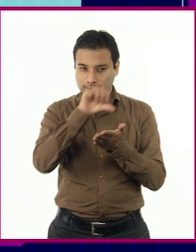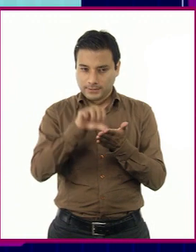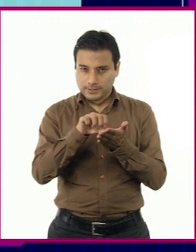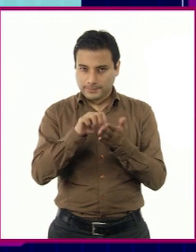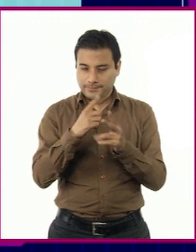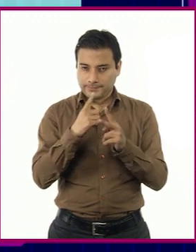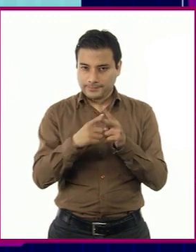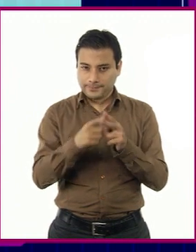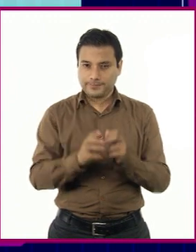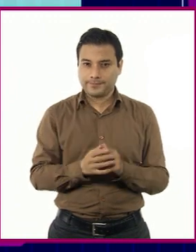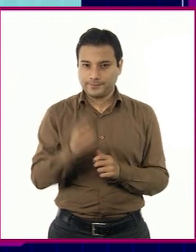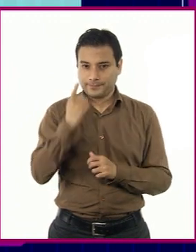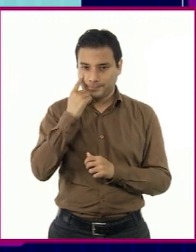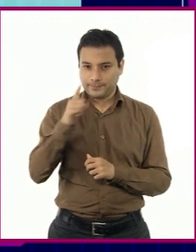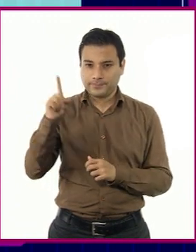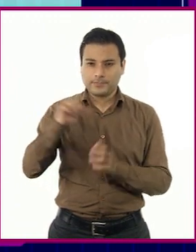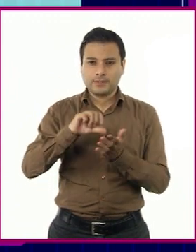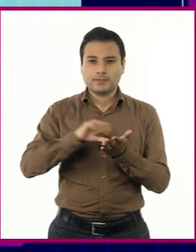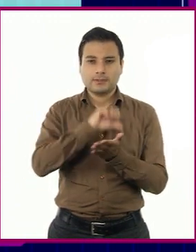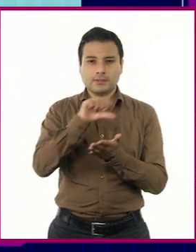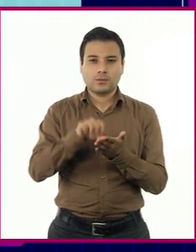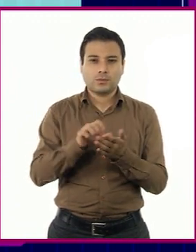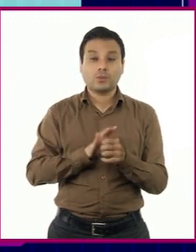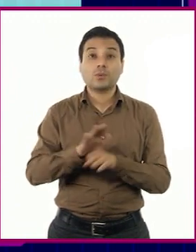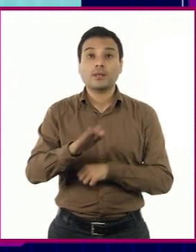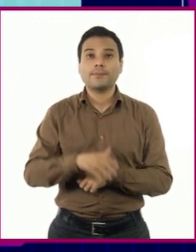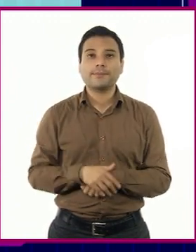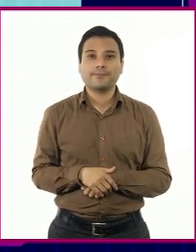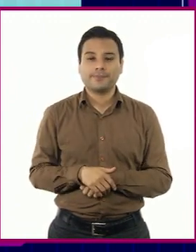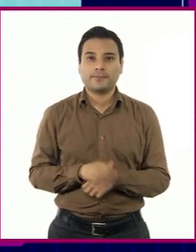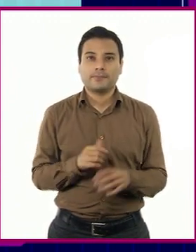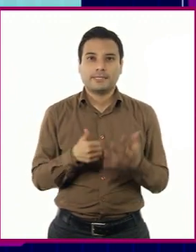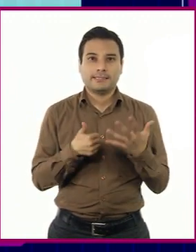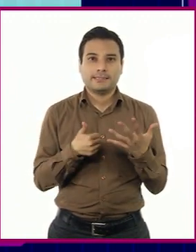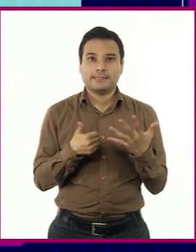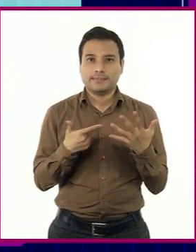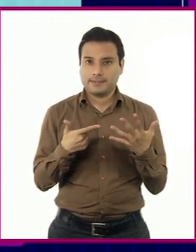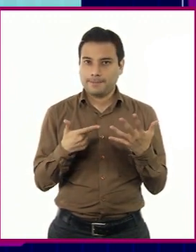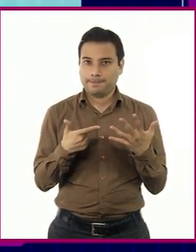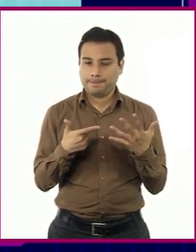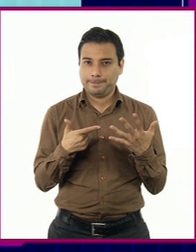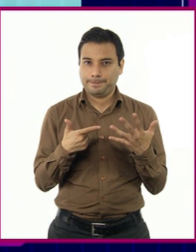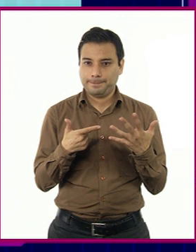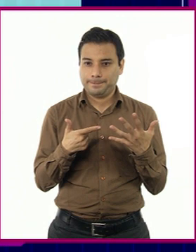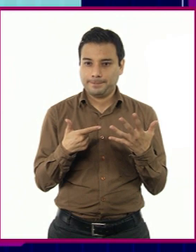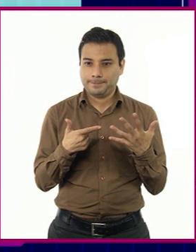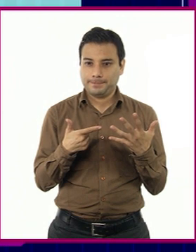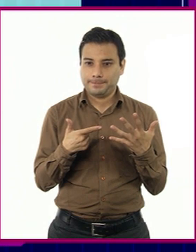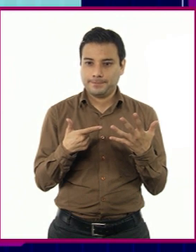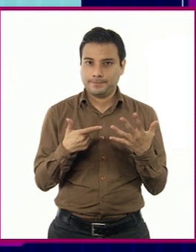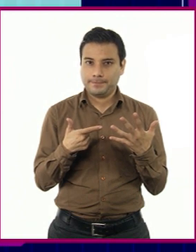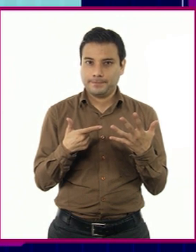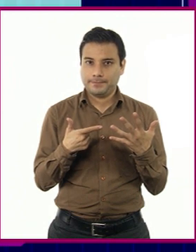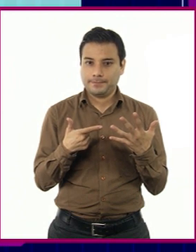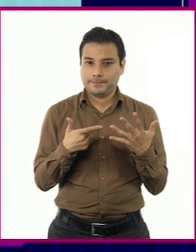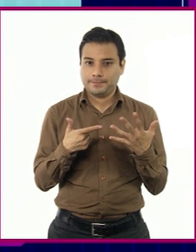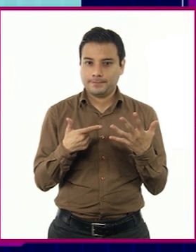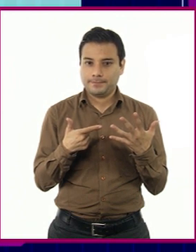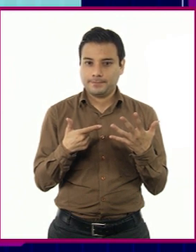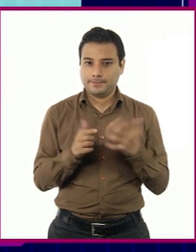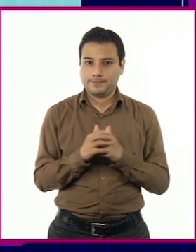se muestra, los datos que están a la mitad son los números 6 y 7. En el ejemplo